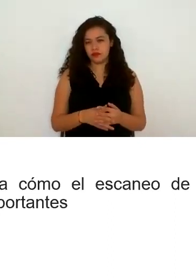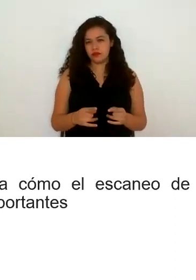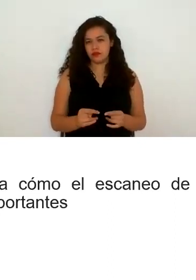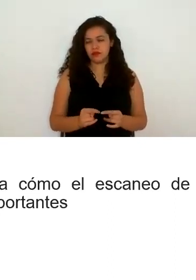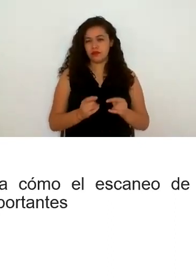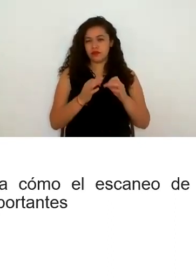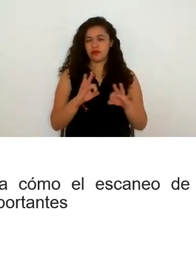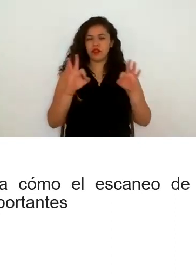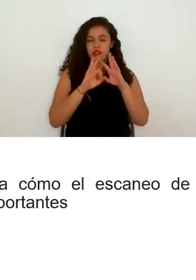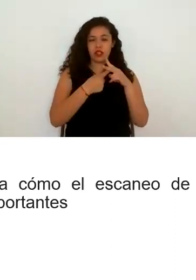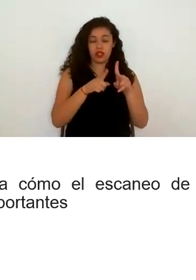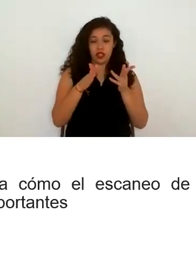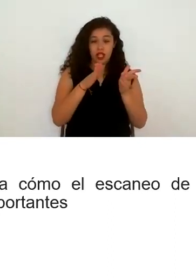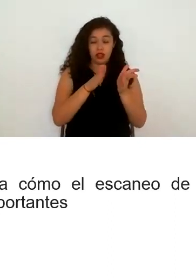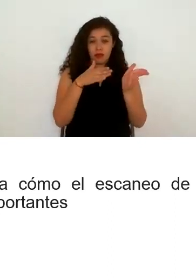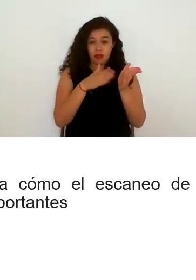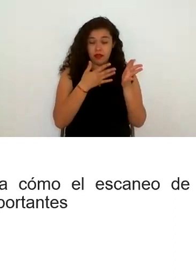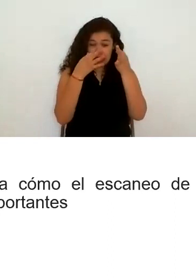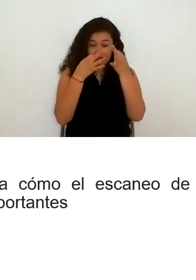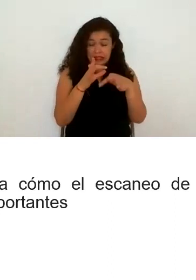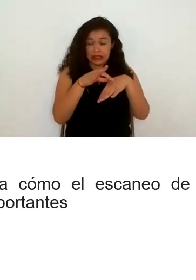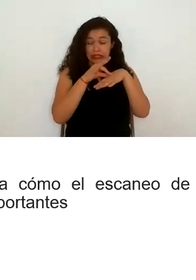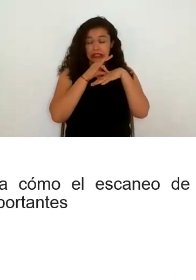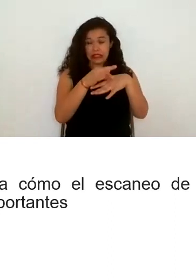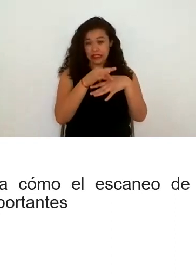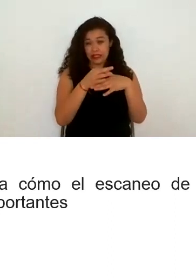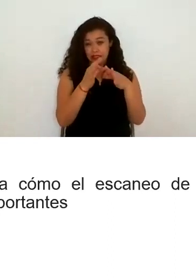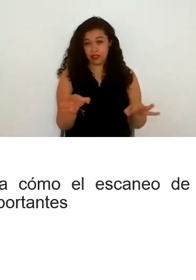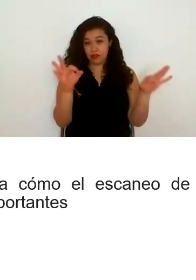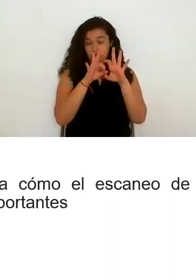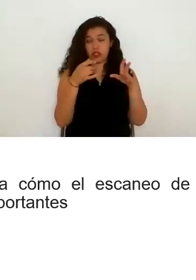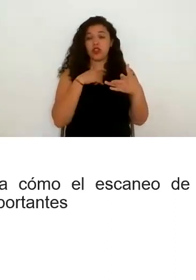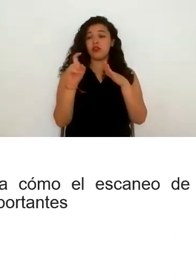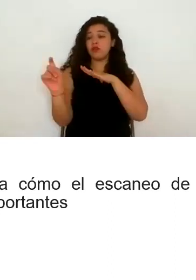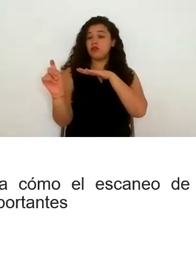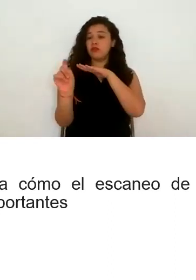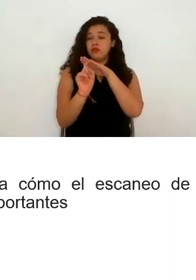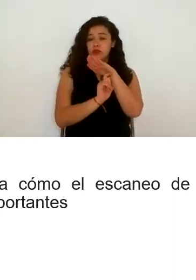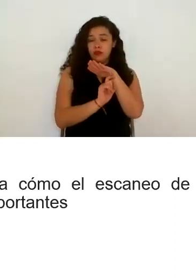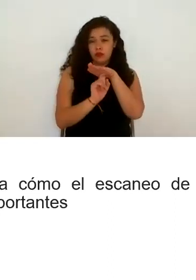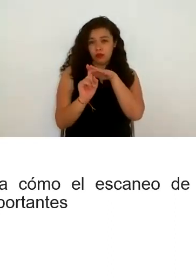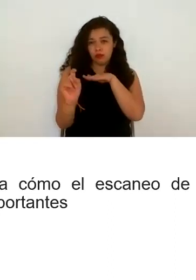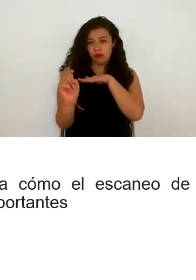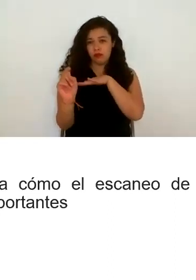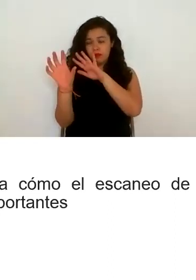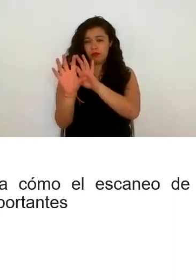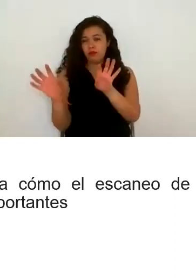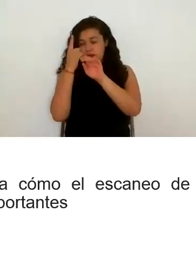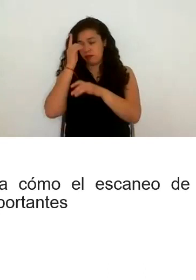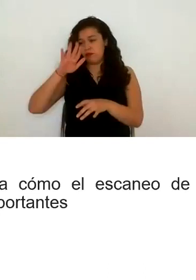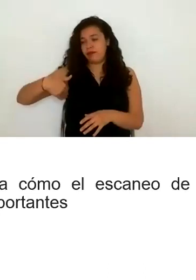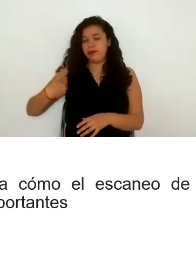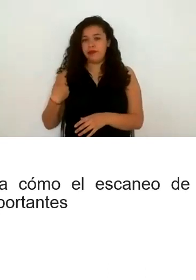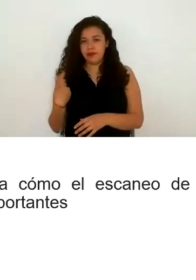inicio. Si son documentos sustantivos, los digitalizamos para conservarlos, ¿no?